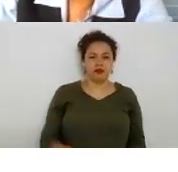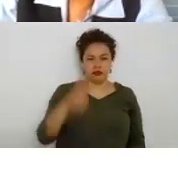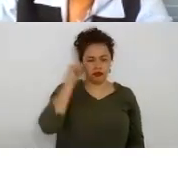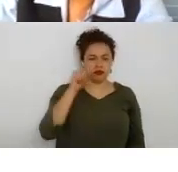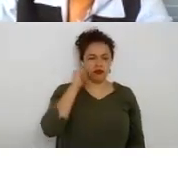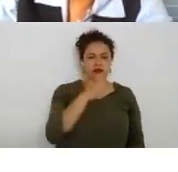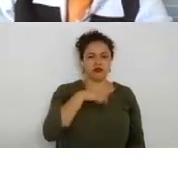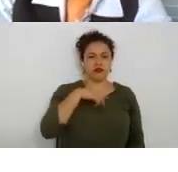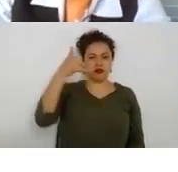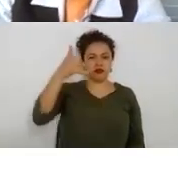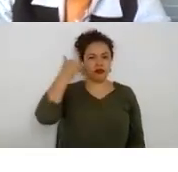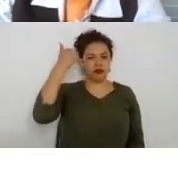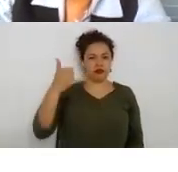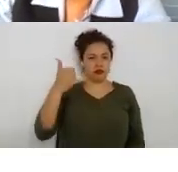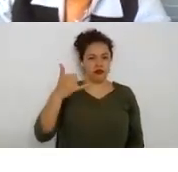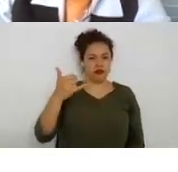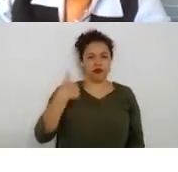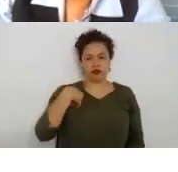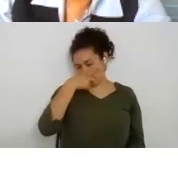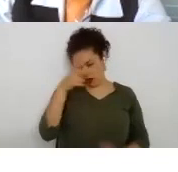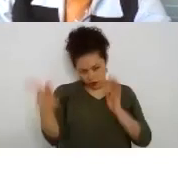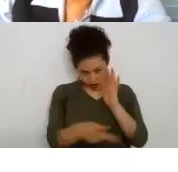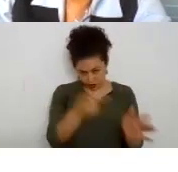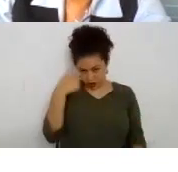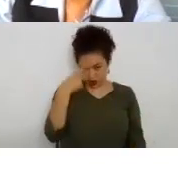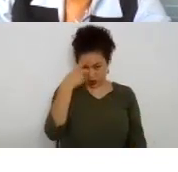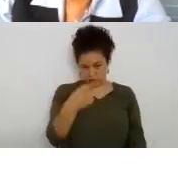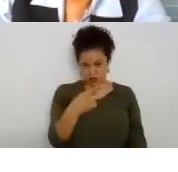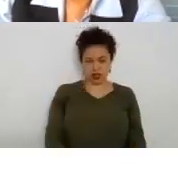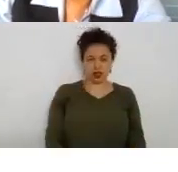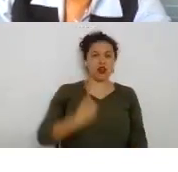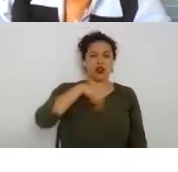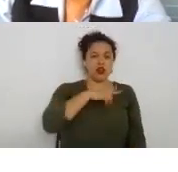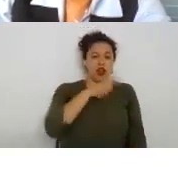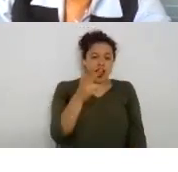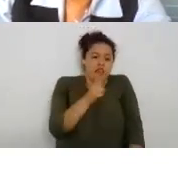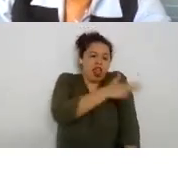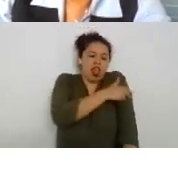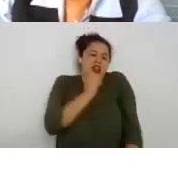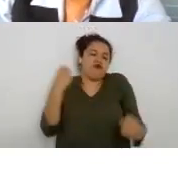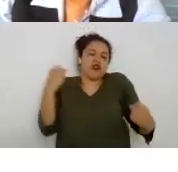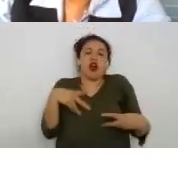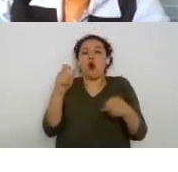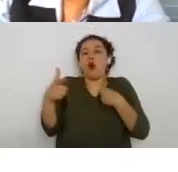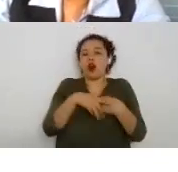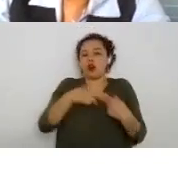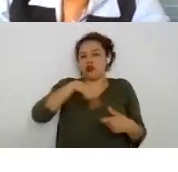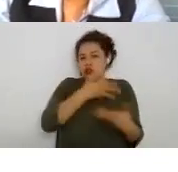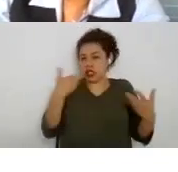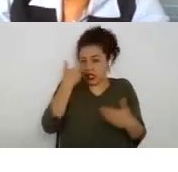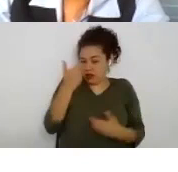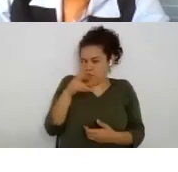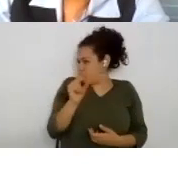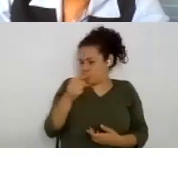especializada. Y recalco esto otra vez. No somos héroes ni pretendemos serlo. ¿De acuerdo? La ayuda que